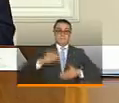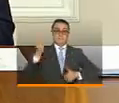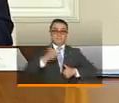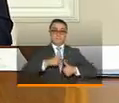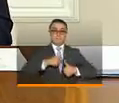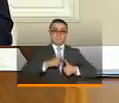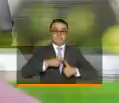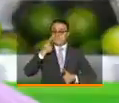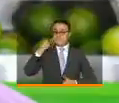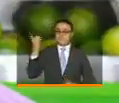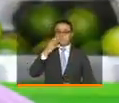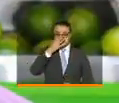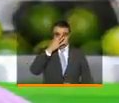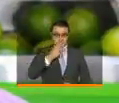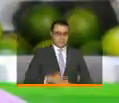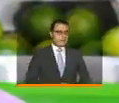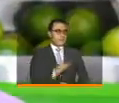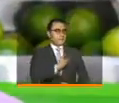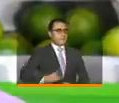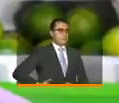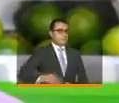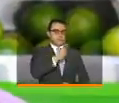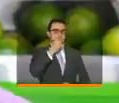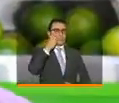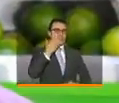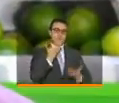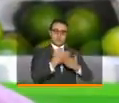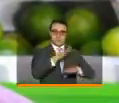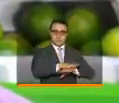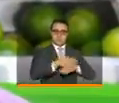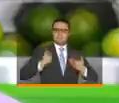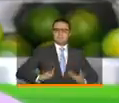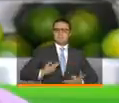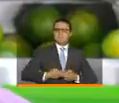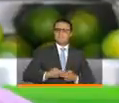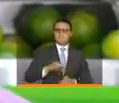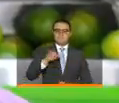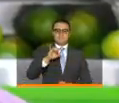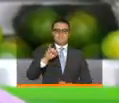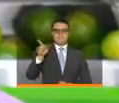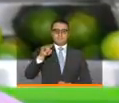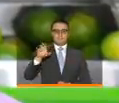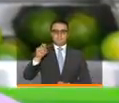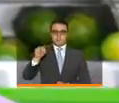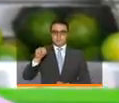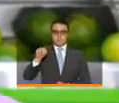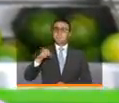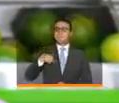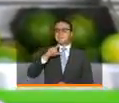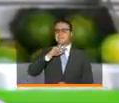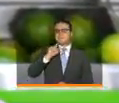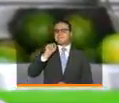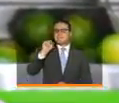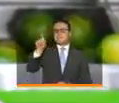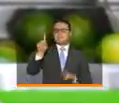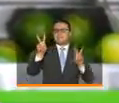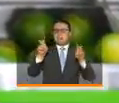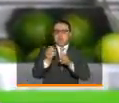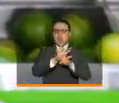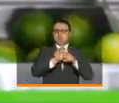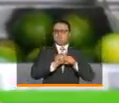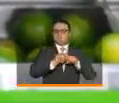1. Presidente Duque, muy buenas tardes. Me presento, mi nombre es Jason Pedraza. Tengo una preguntita con el tema de la